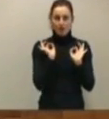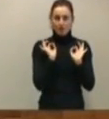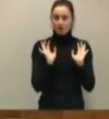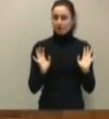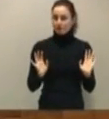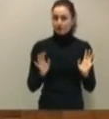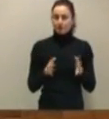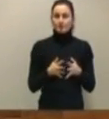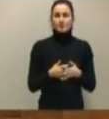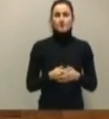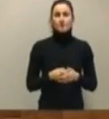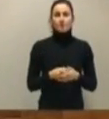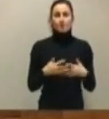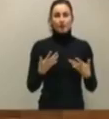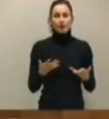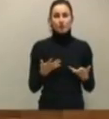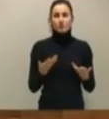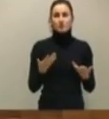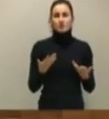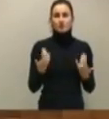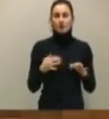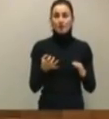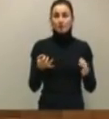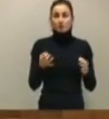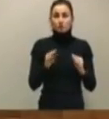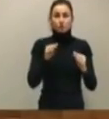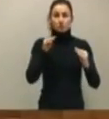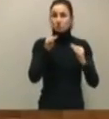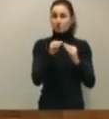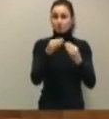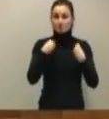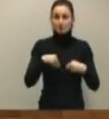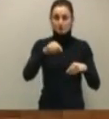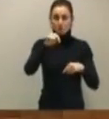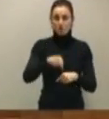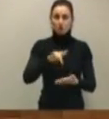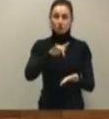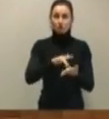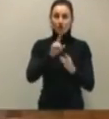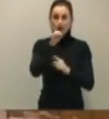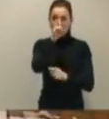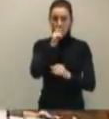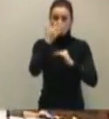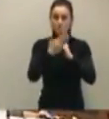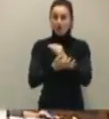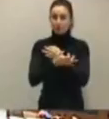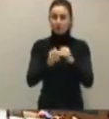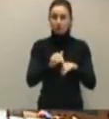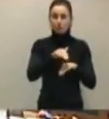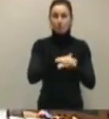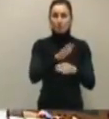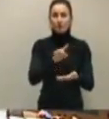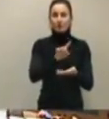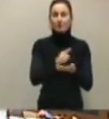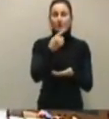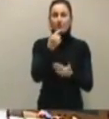sí, es perfectamente conforme con lo que se ha hecho este año. Pero reitero, creo que